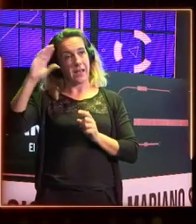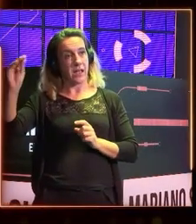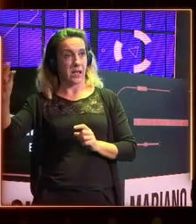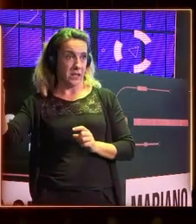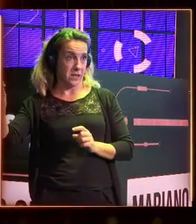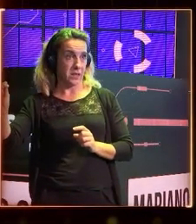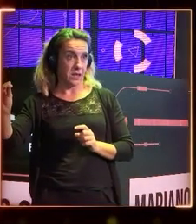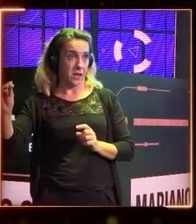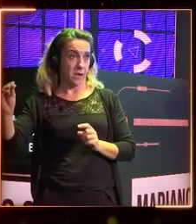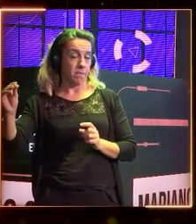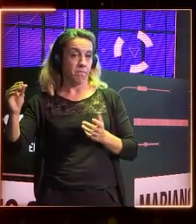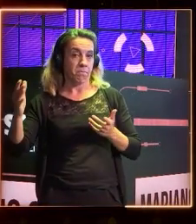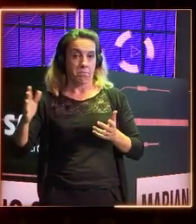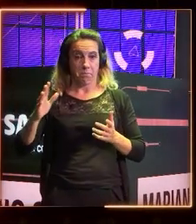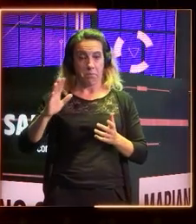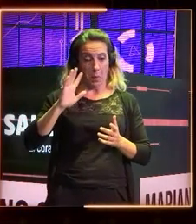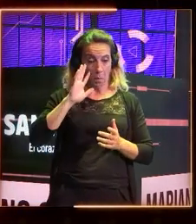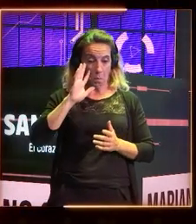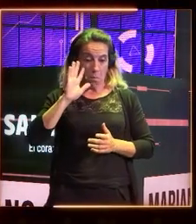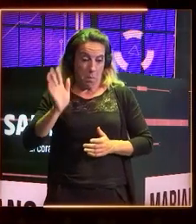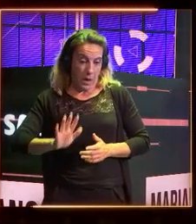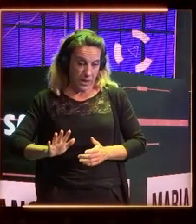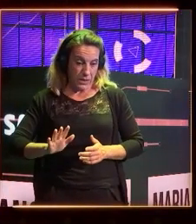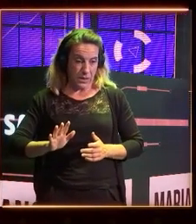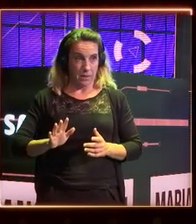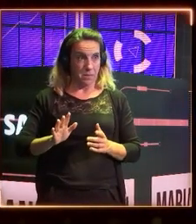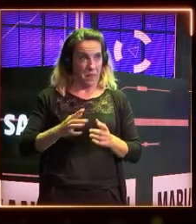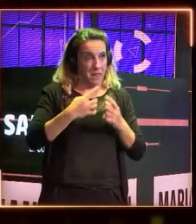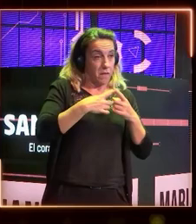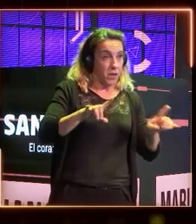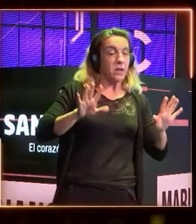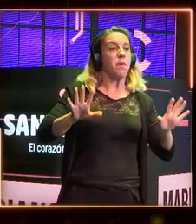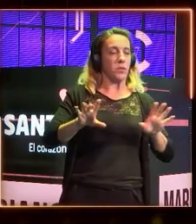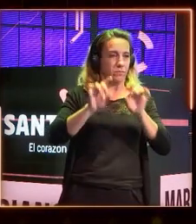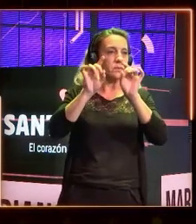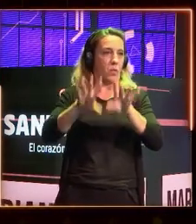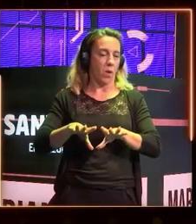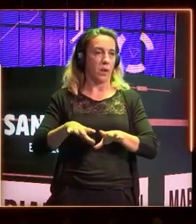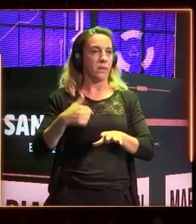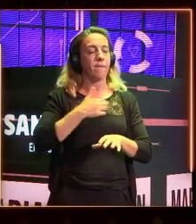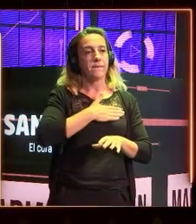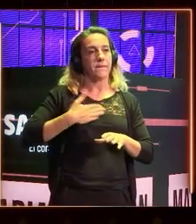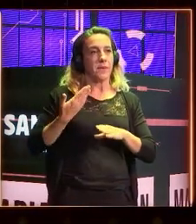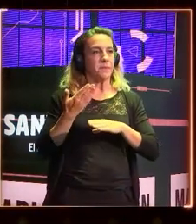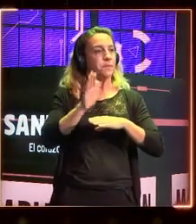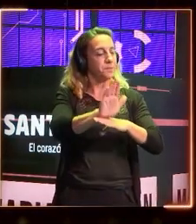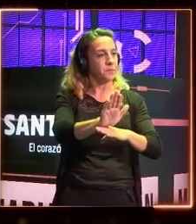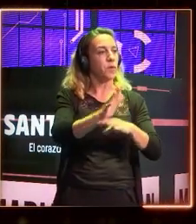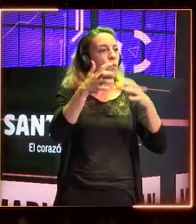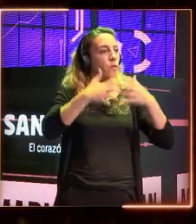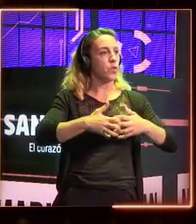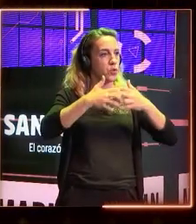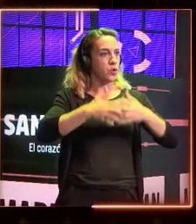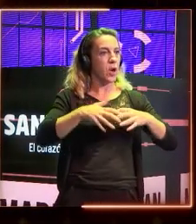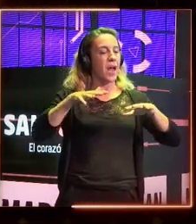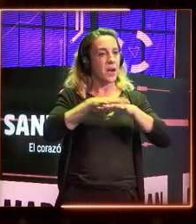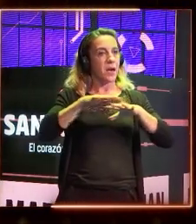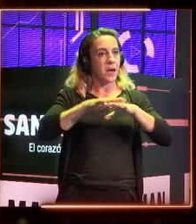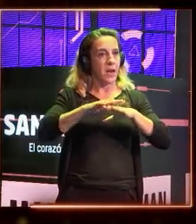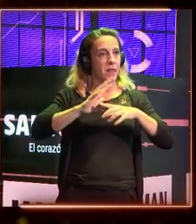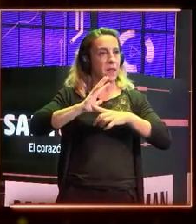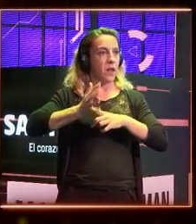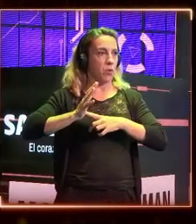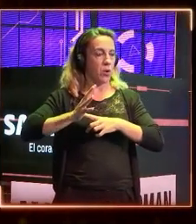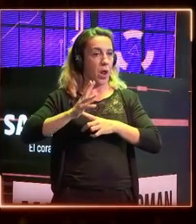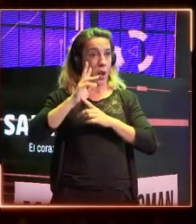realidad es la iteración a gran escala de un mecanismo relativamente simple y quiero mostrarles cómo funciona una red neuronal con una de las pueden dar luz en la